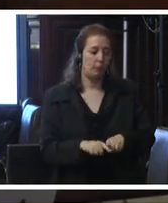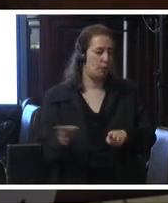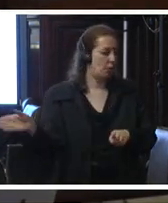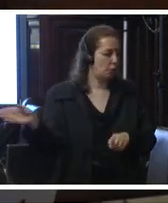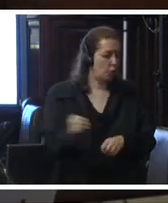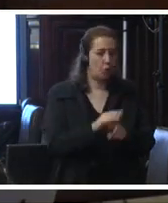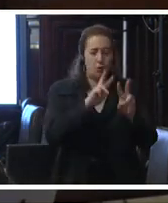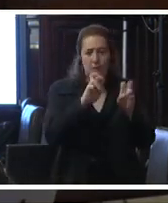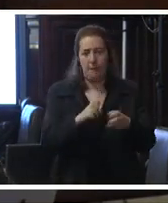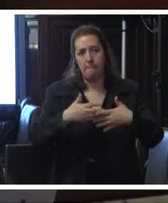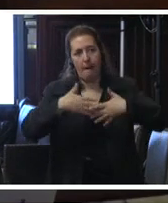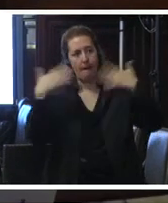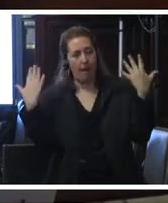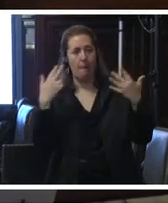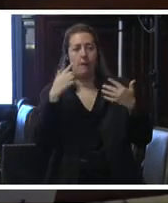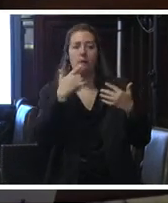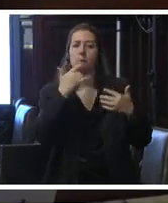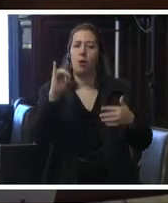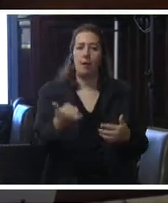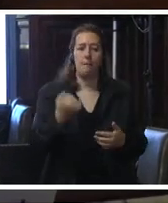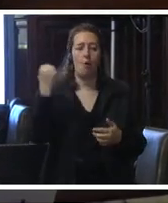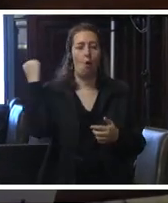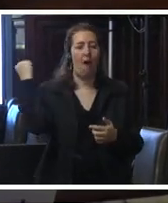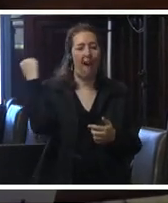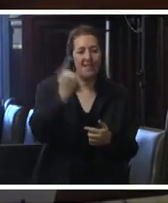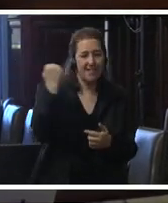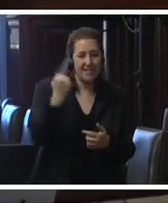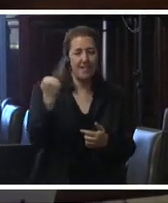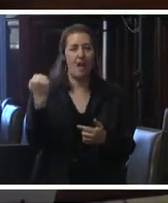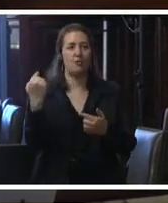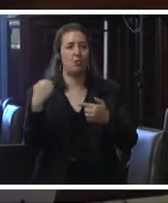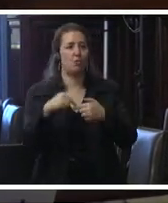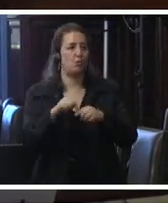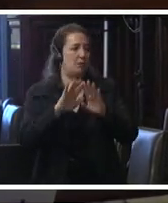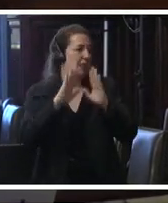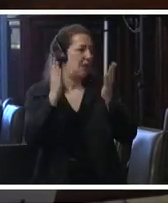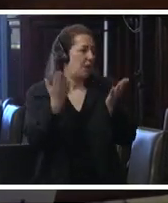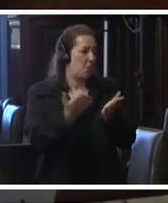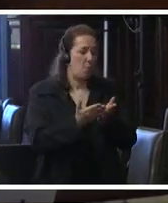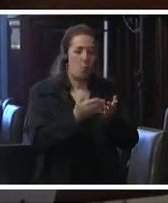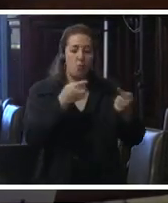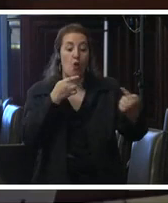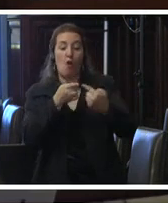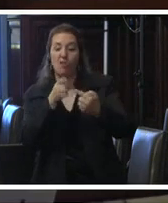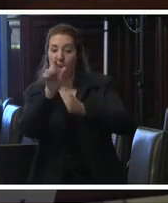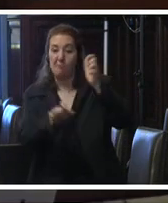hechos más graves, por ejemplo, los asesinatos cometidos en todo el mundo contra defensores